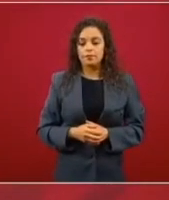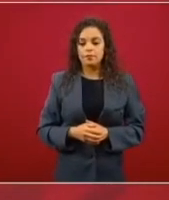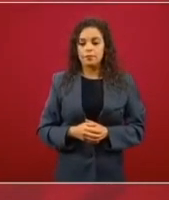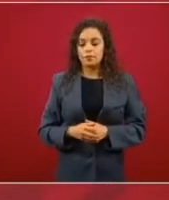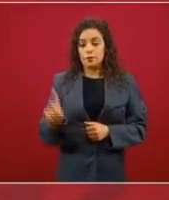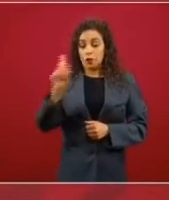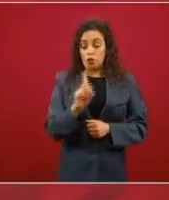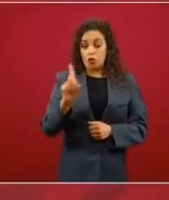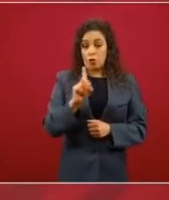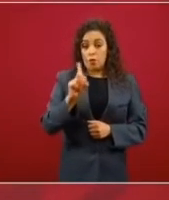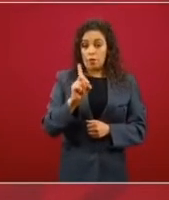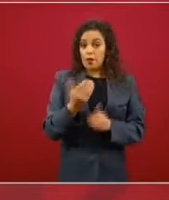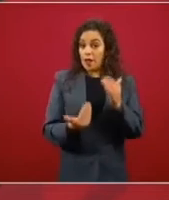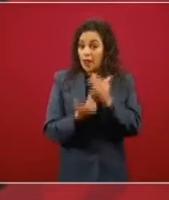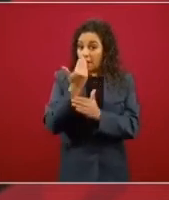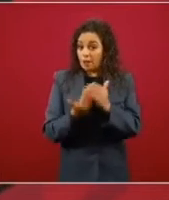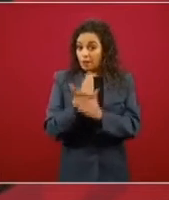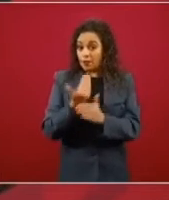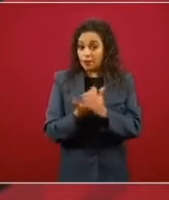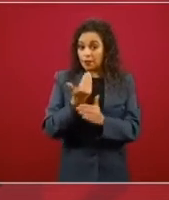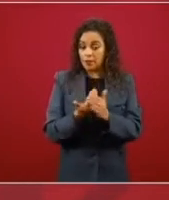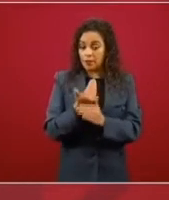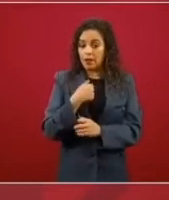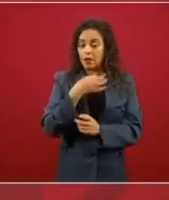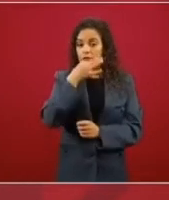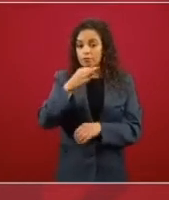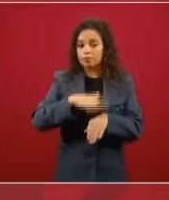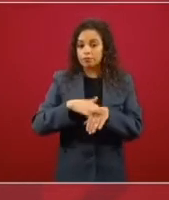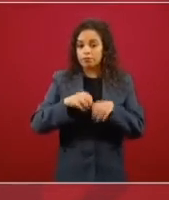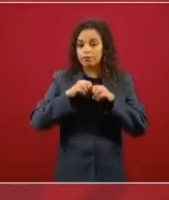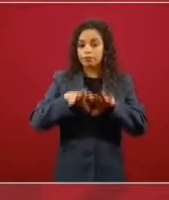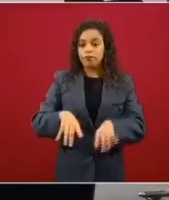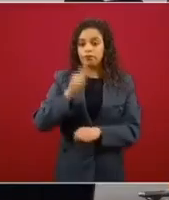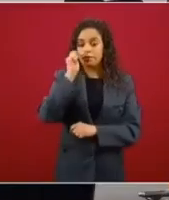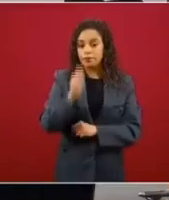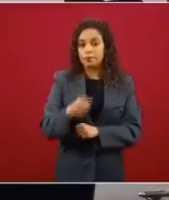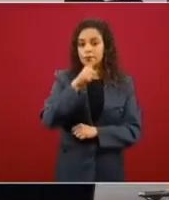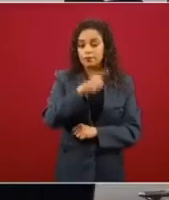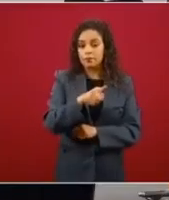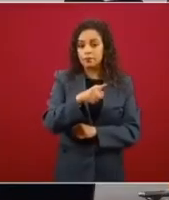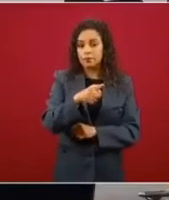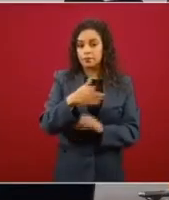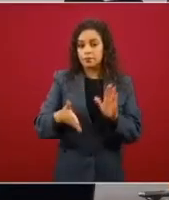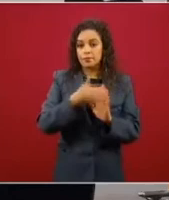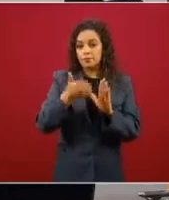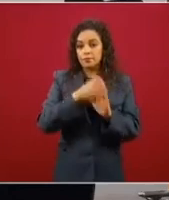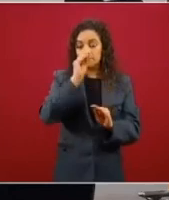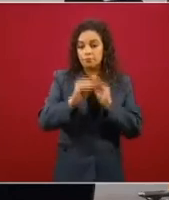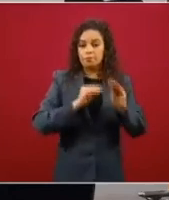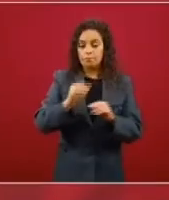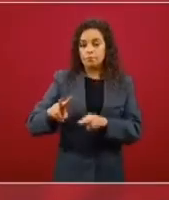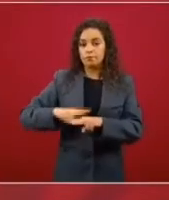por la mañana voy a dar el banderazo para la rehabilitación de la vía del tren del Istmo